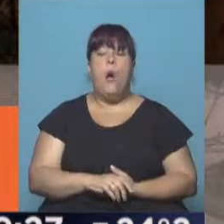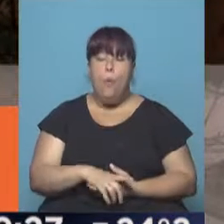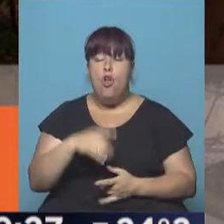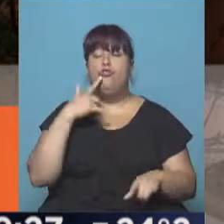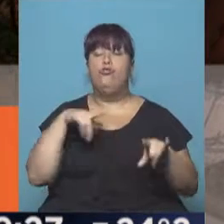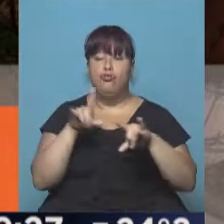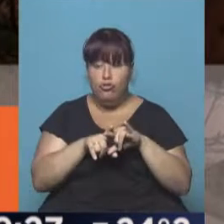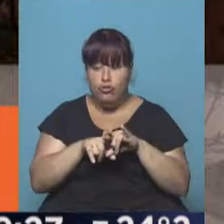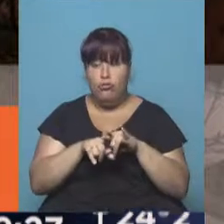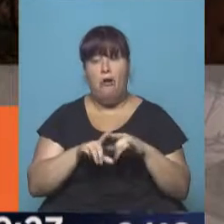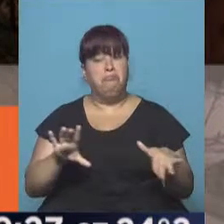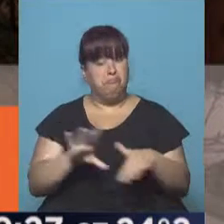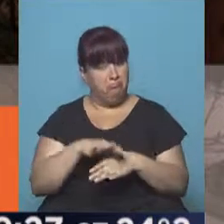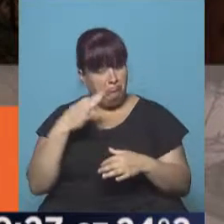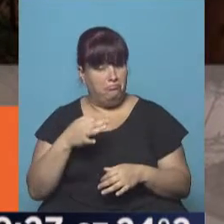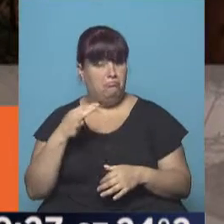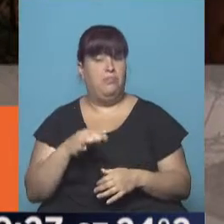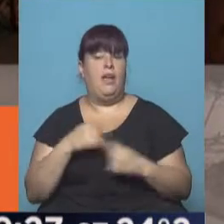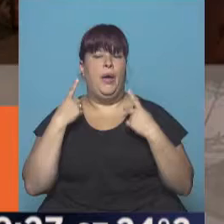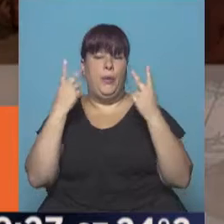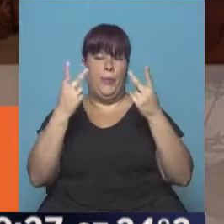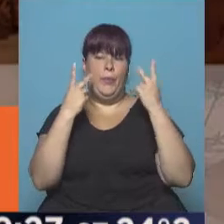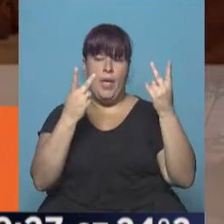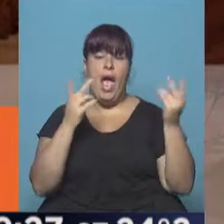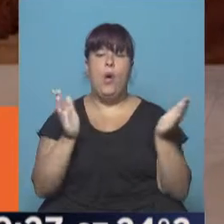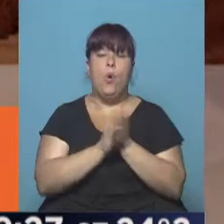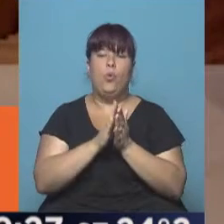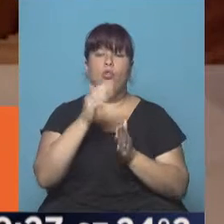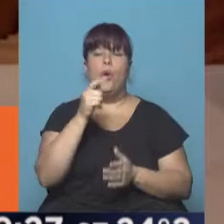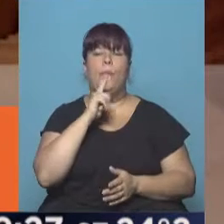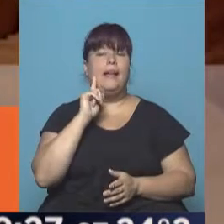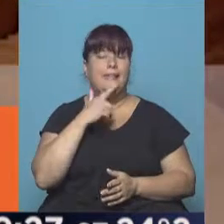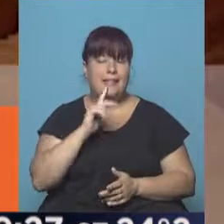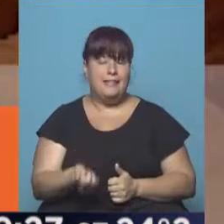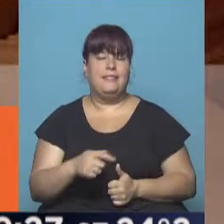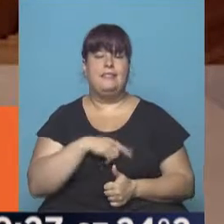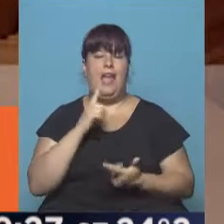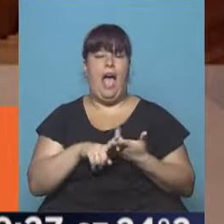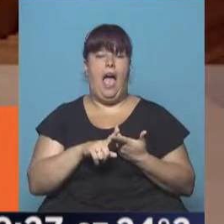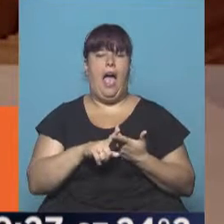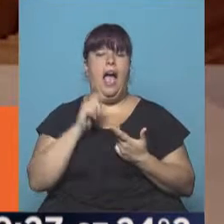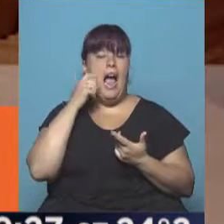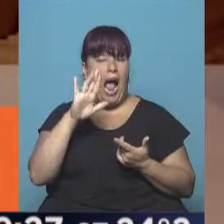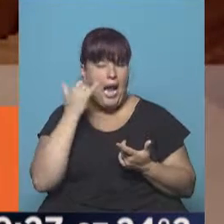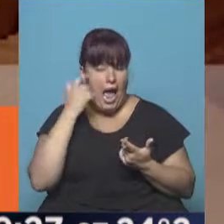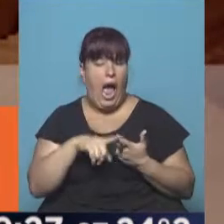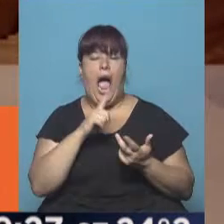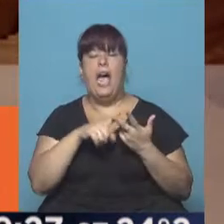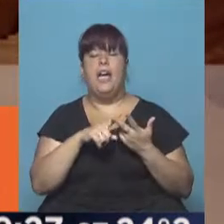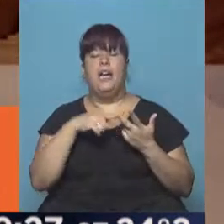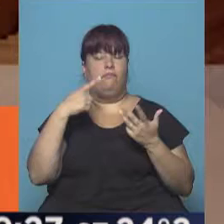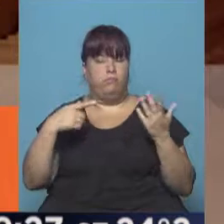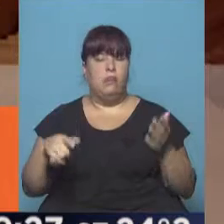espectáculo funcionó muy bien, fue una gira la que hicimos con Batisto Jotiñón, con Melino Garay, con el Tero